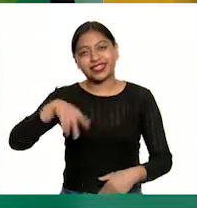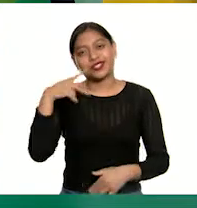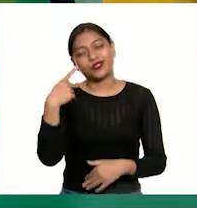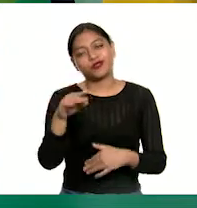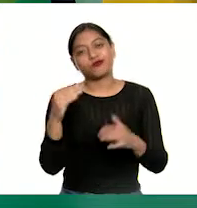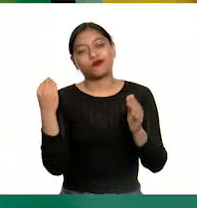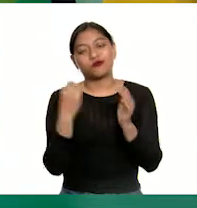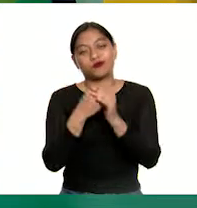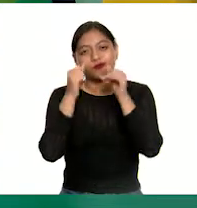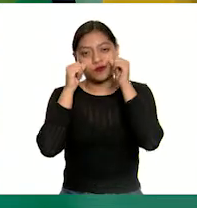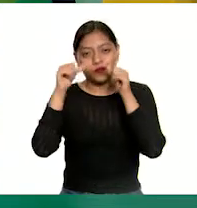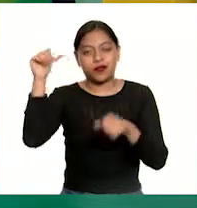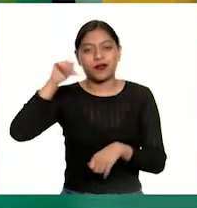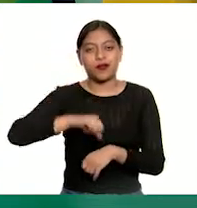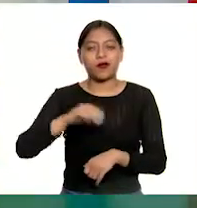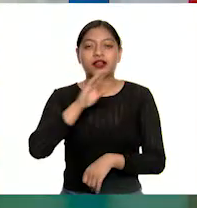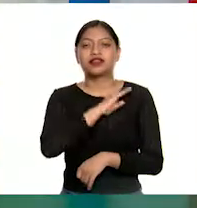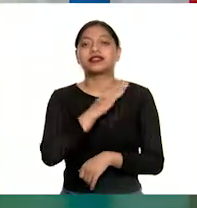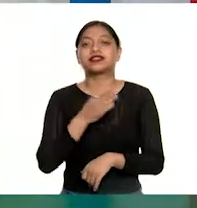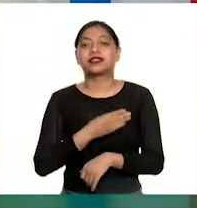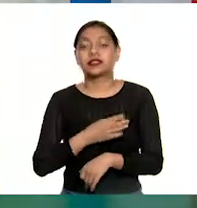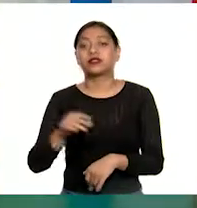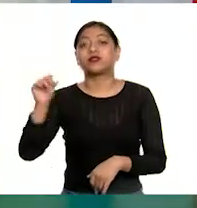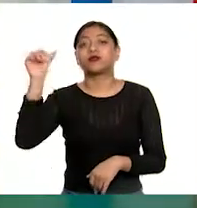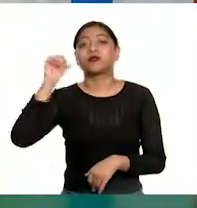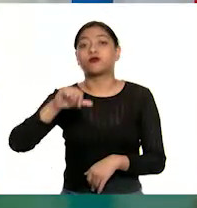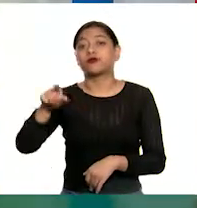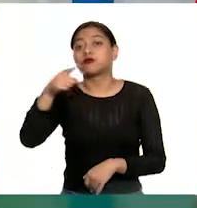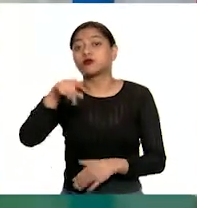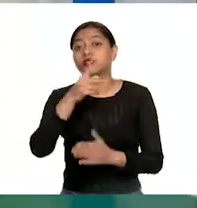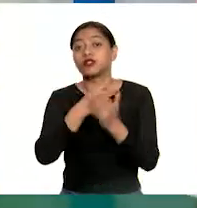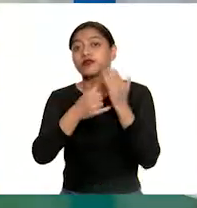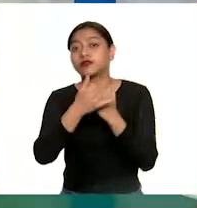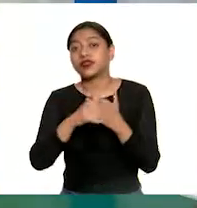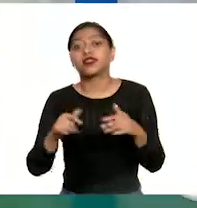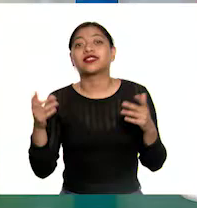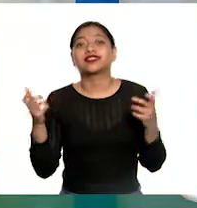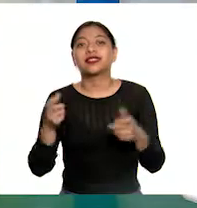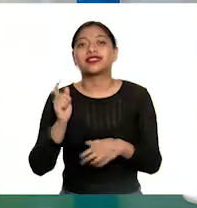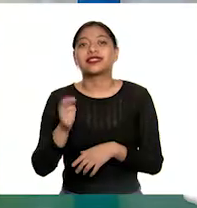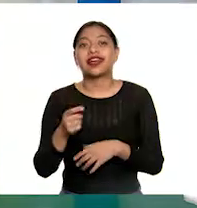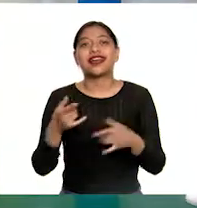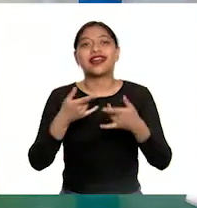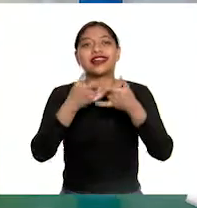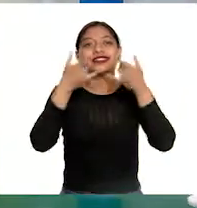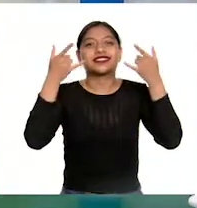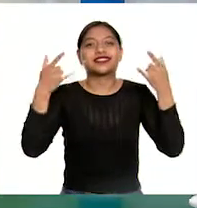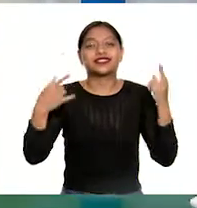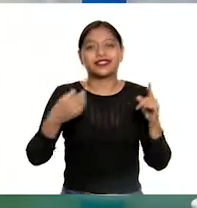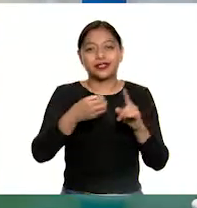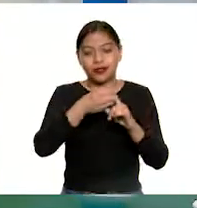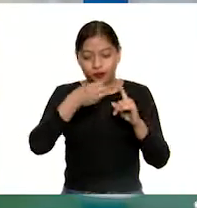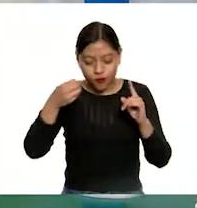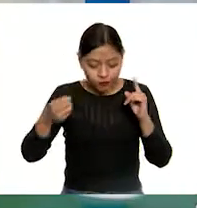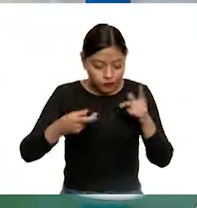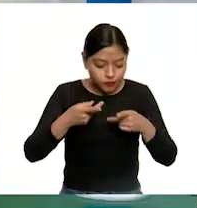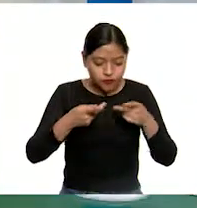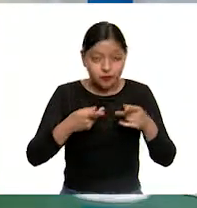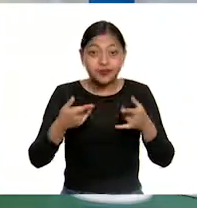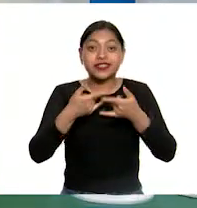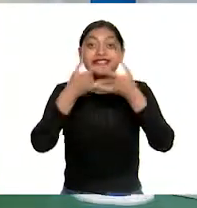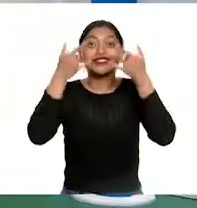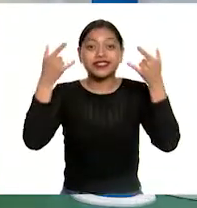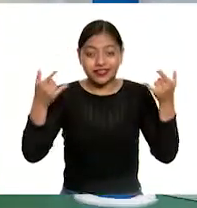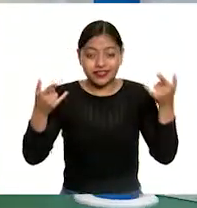de lengua materna. El día de hoy, el proyecto que vamos a trabajar es construyendo cuentos, construyendo historias. Y para